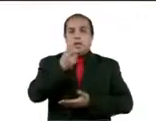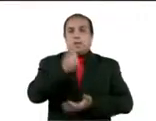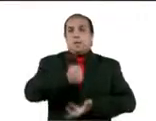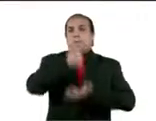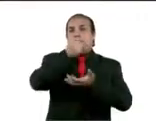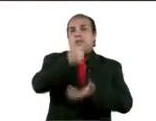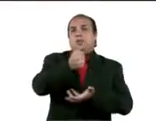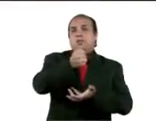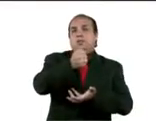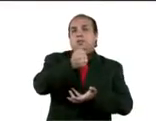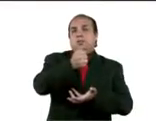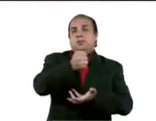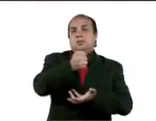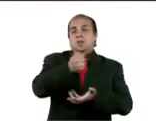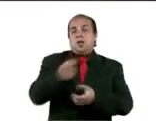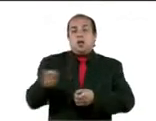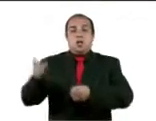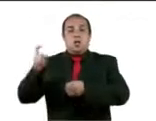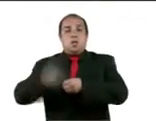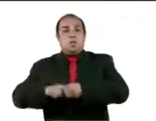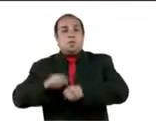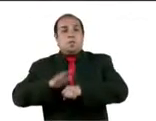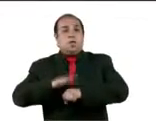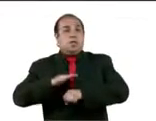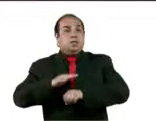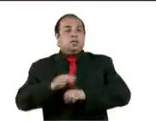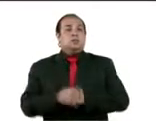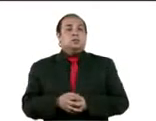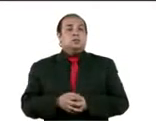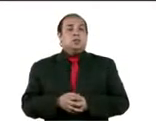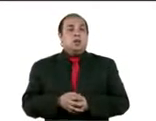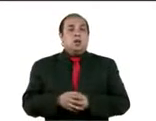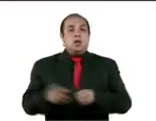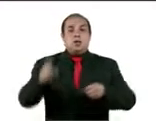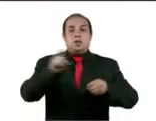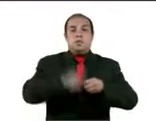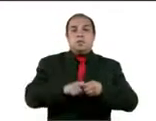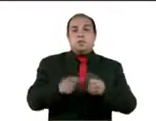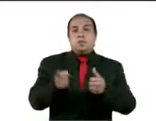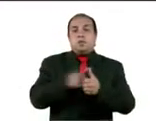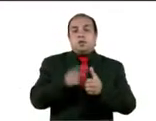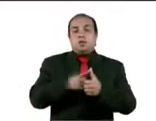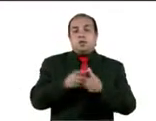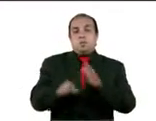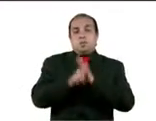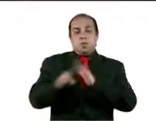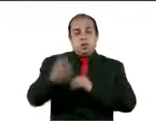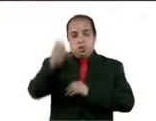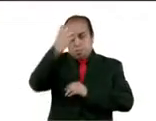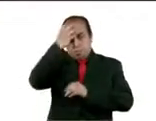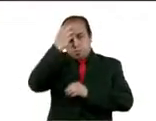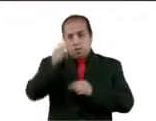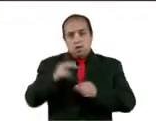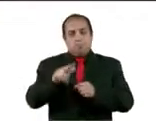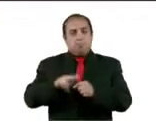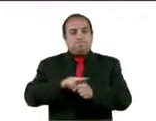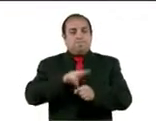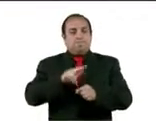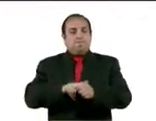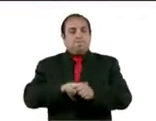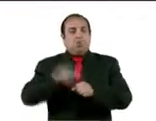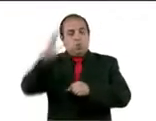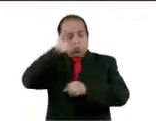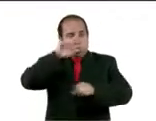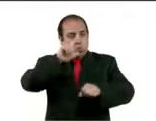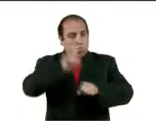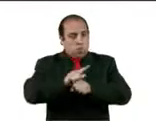las inversiones prioritarias del Gobierno de México, de Chapultepec, Naturaleza y Cultura, del